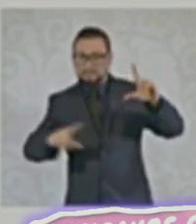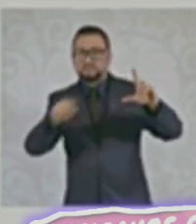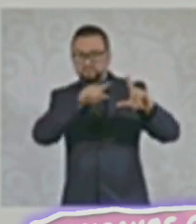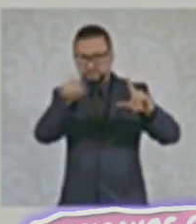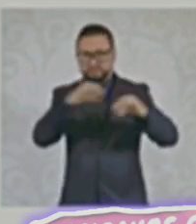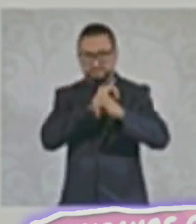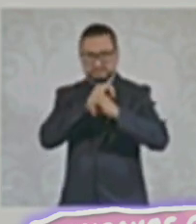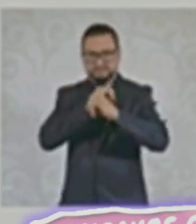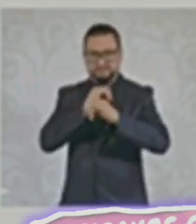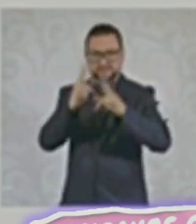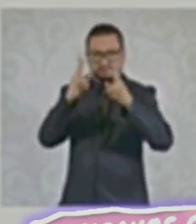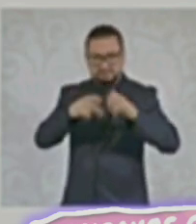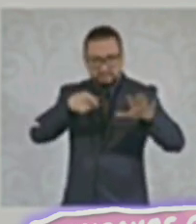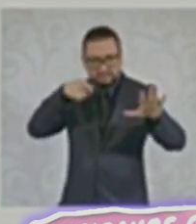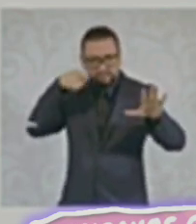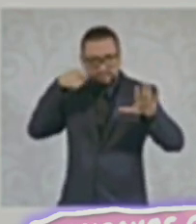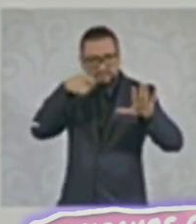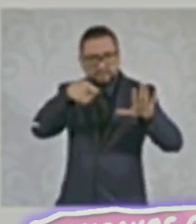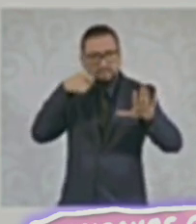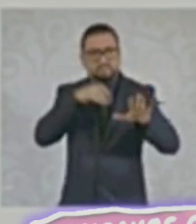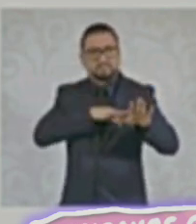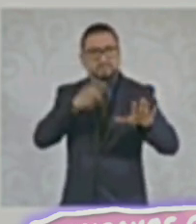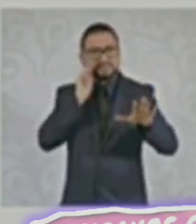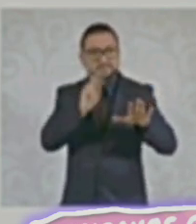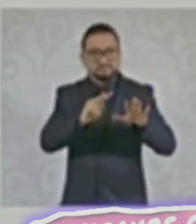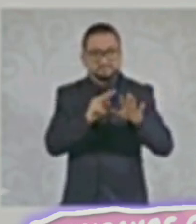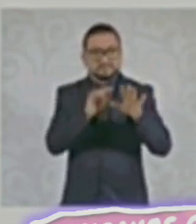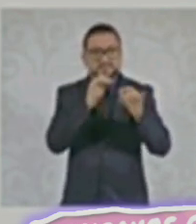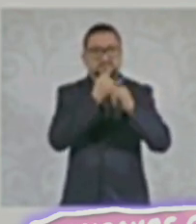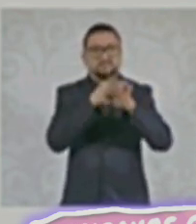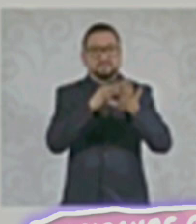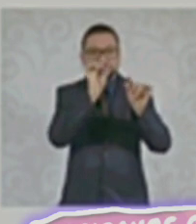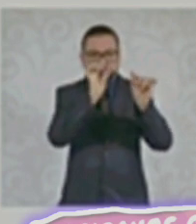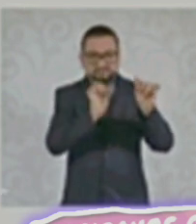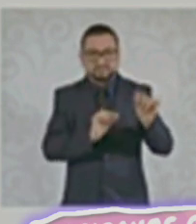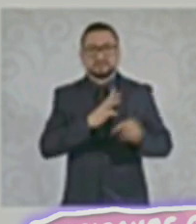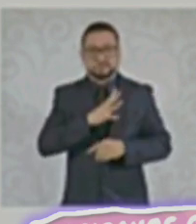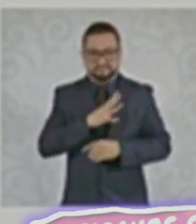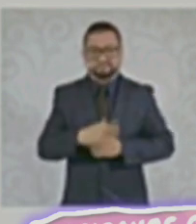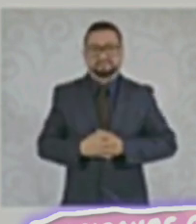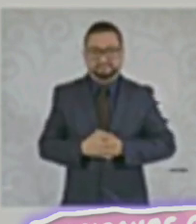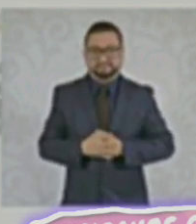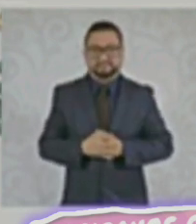red con una lupa, por supuesto, pueden ver todos los datos. La siguiente, por favor.